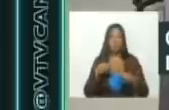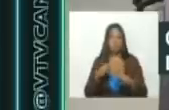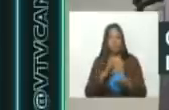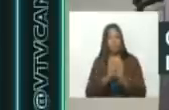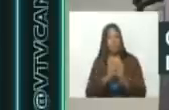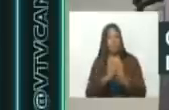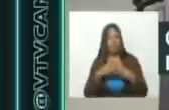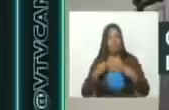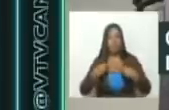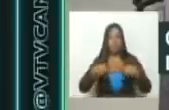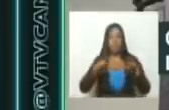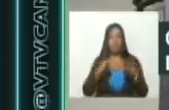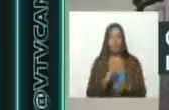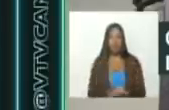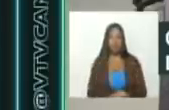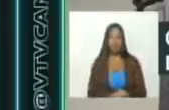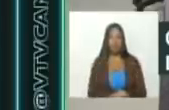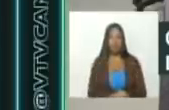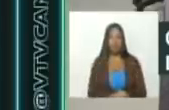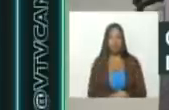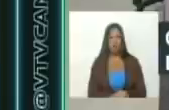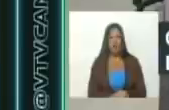gobierno, de manera espontánea. Fue